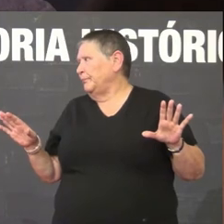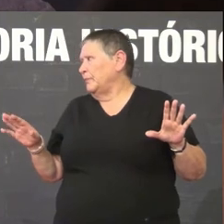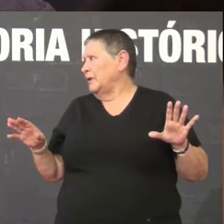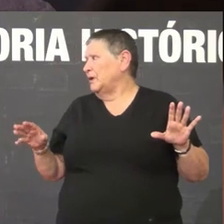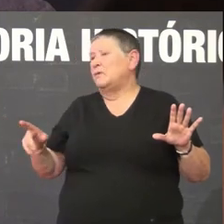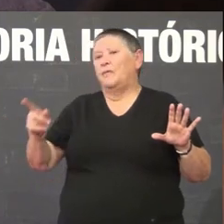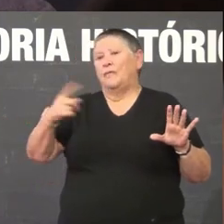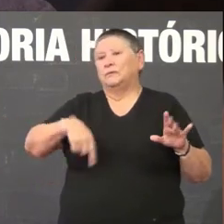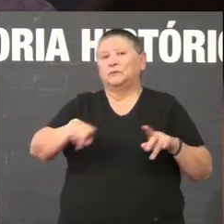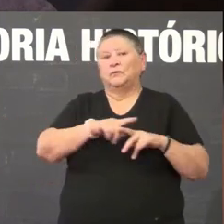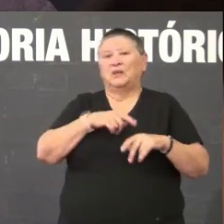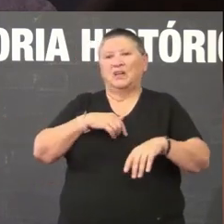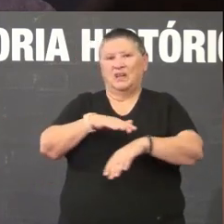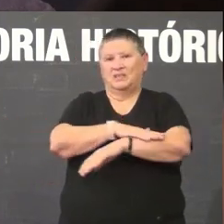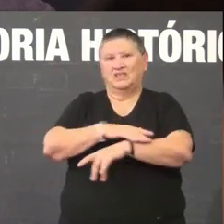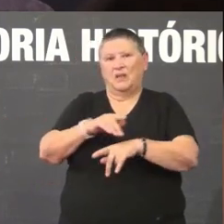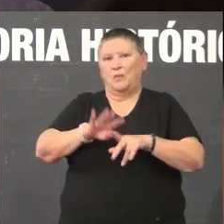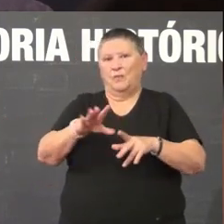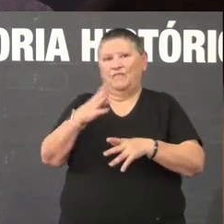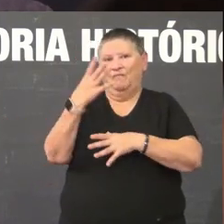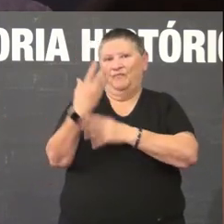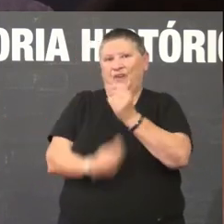somos unha especie de Estado fallido, claro.